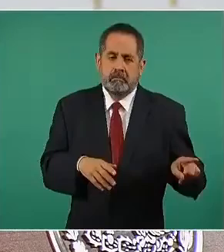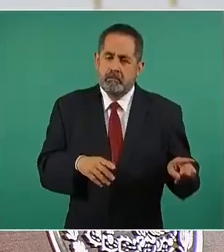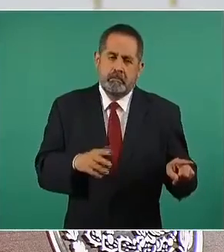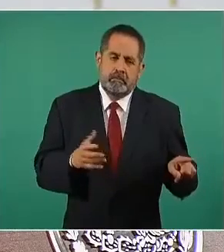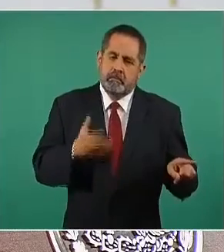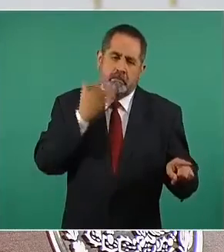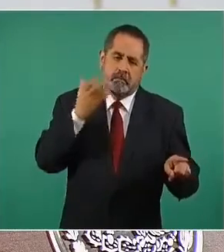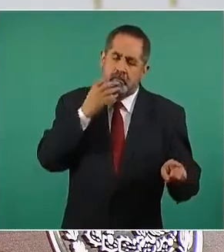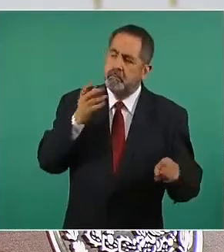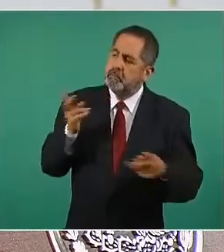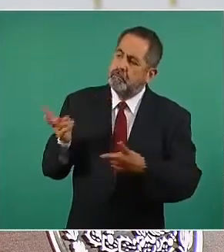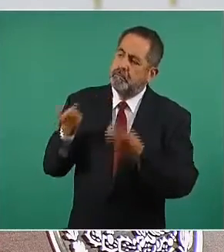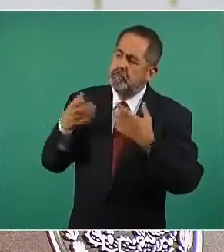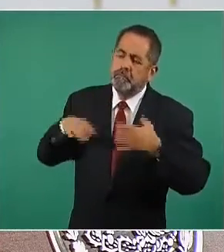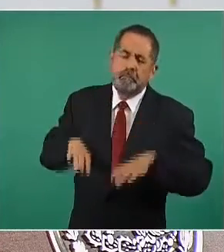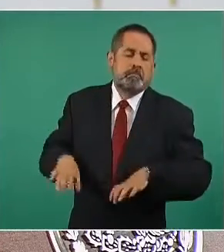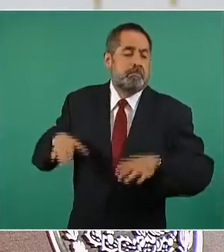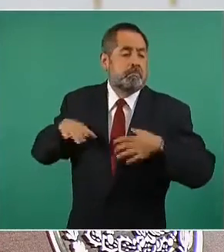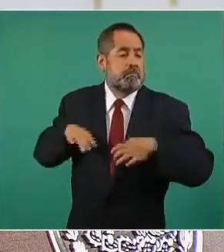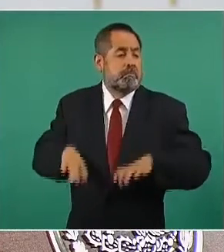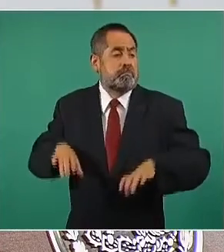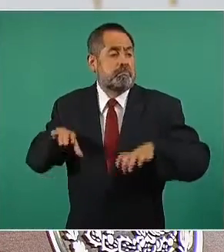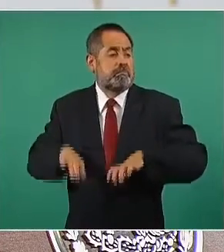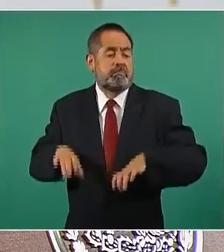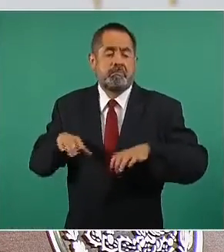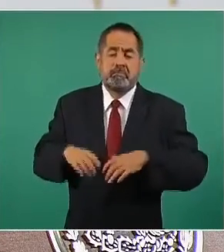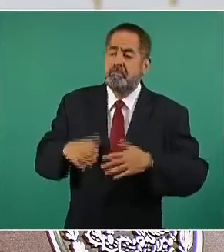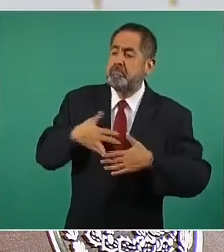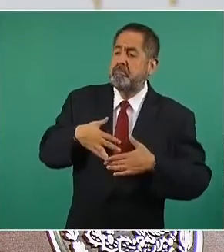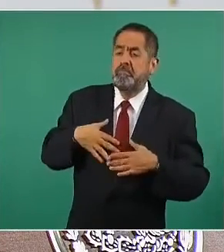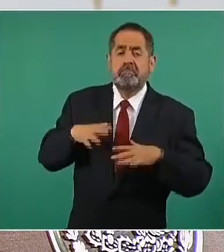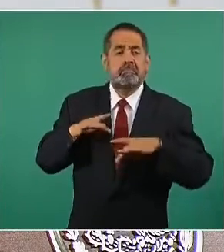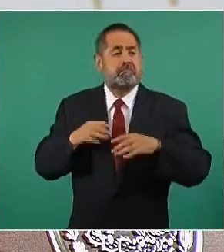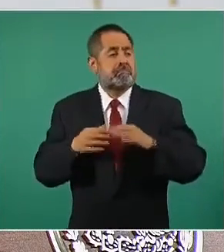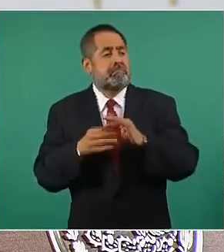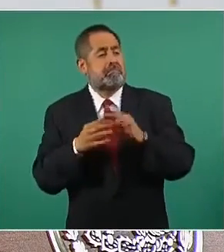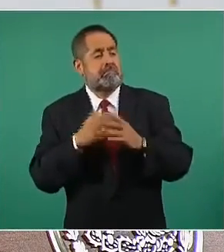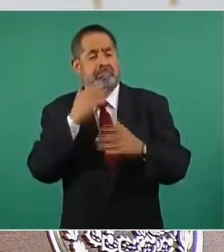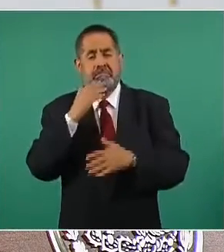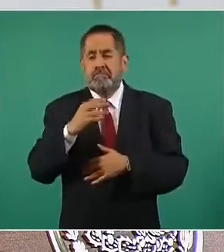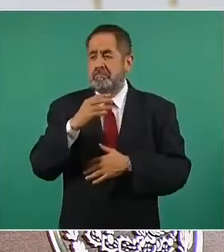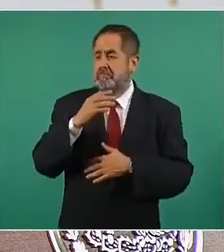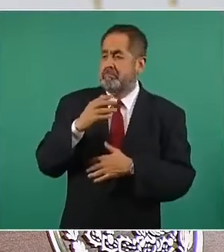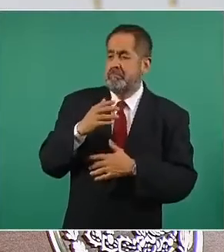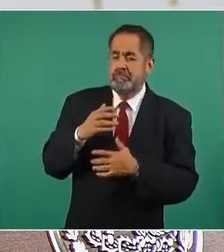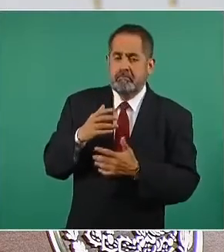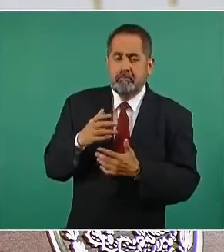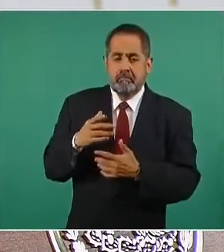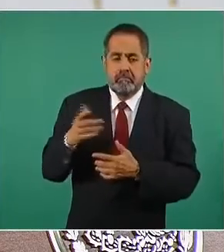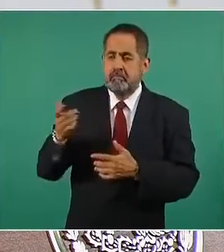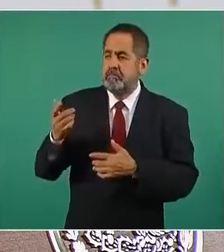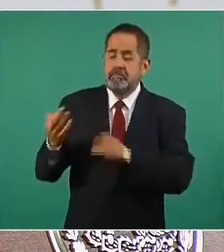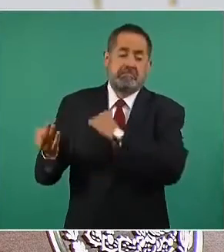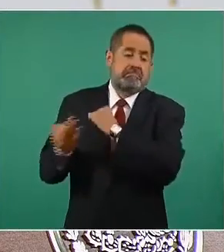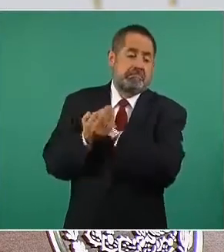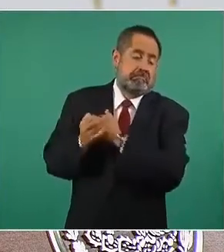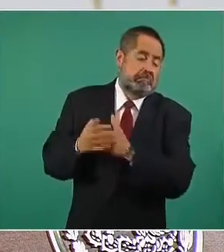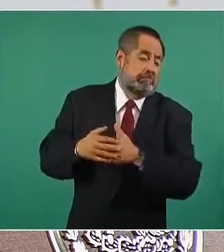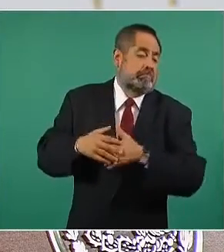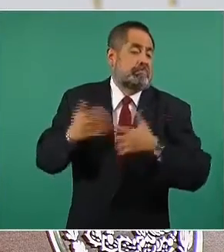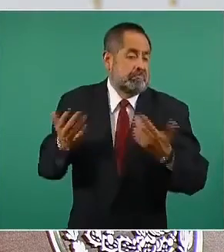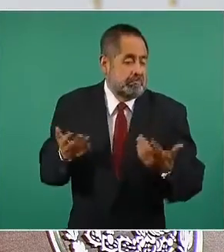robar, a vivir a la sombra del poder público,